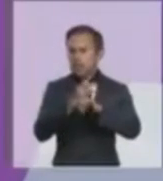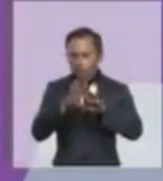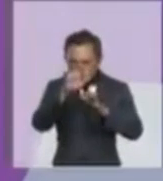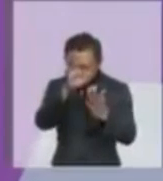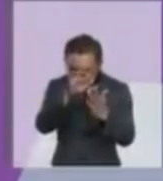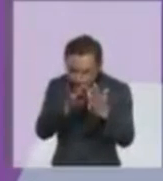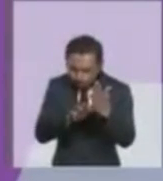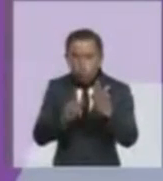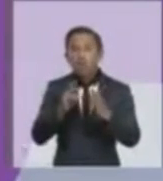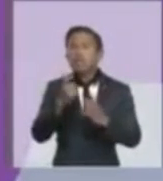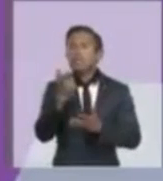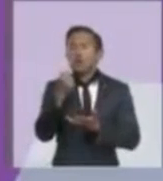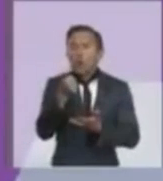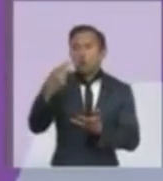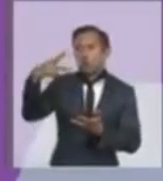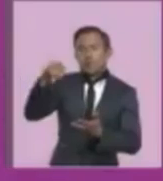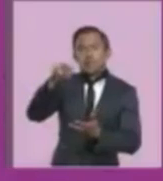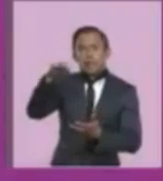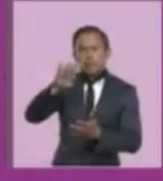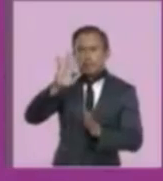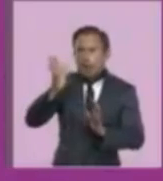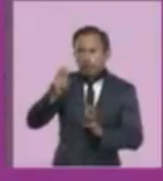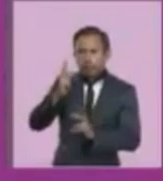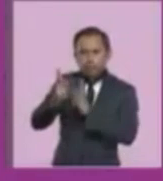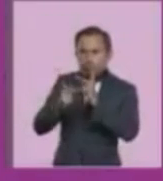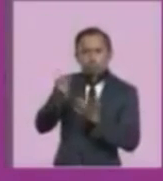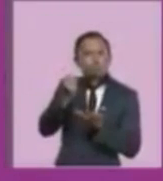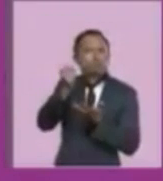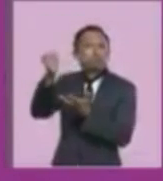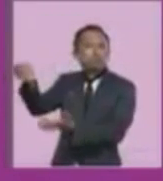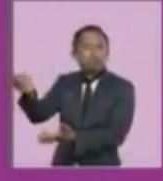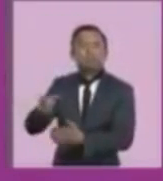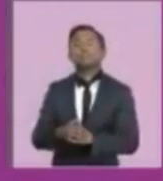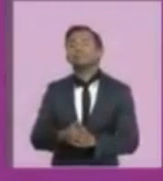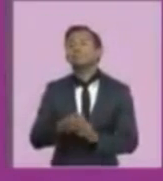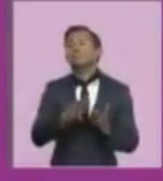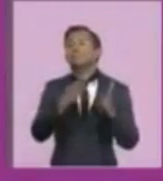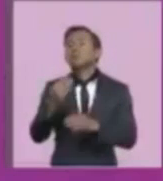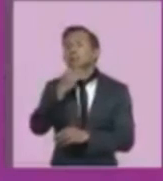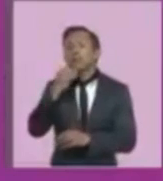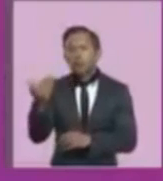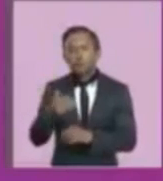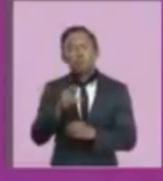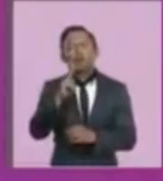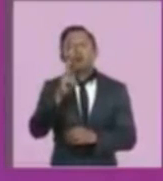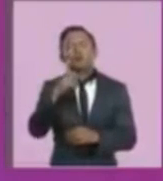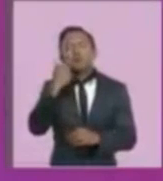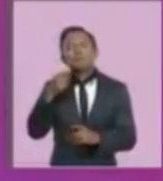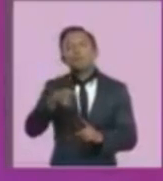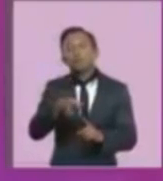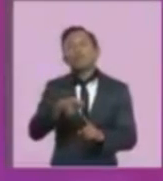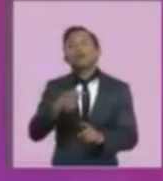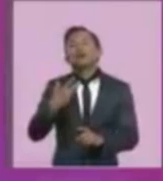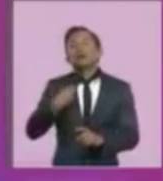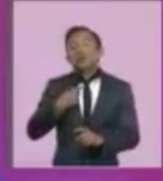José Antonio Meade. Solamente porque parece que la pregunta que hace Azucena es muy relevante y vale la pena que podamos acreditar si hacia atrás